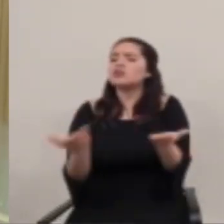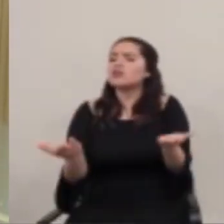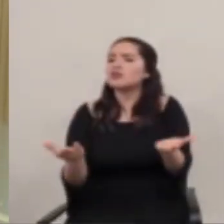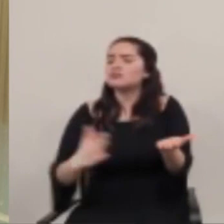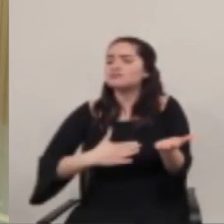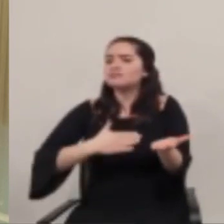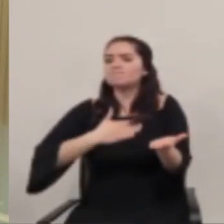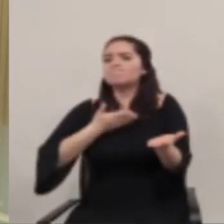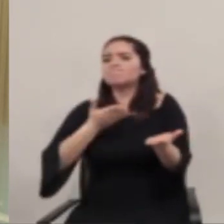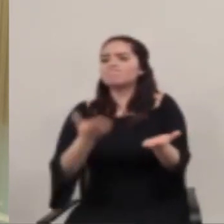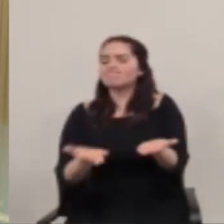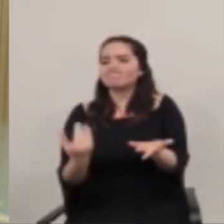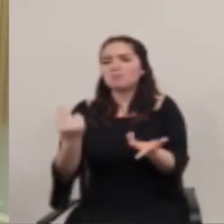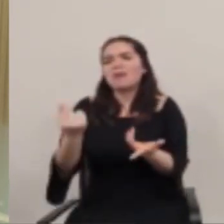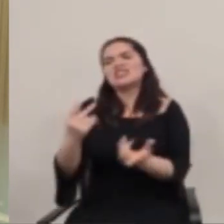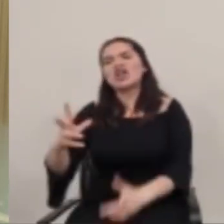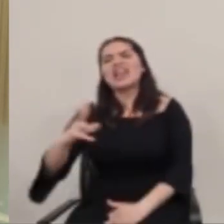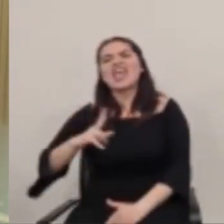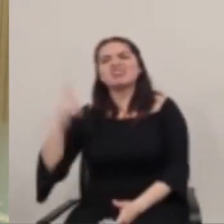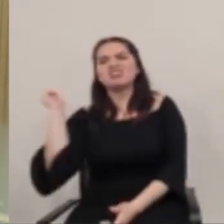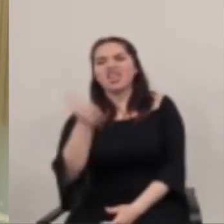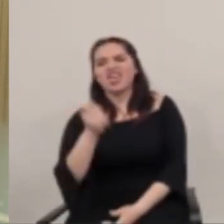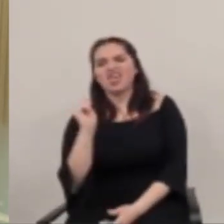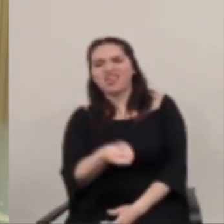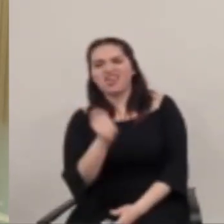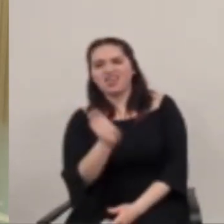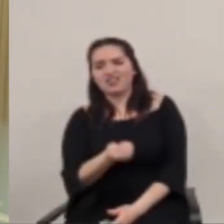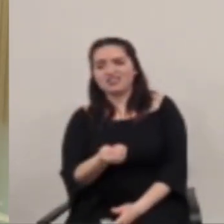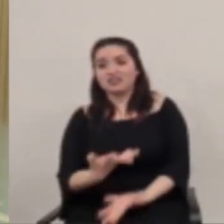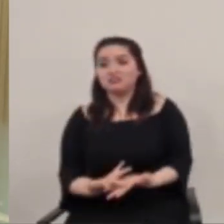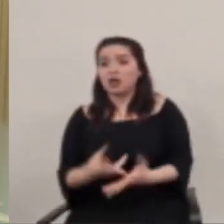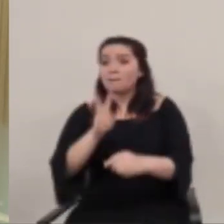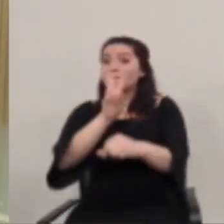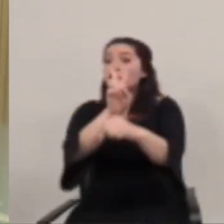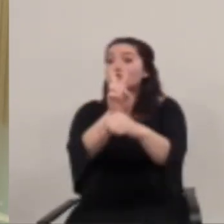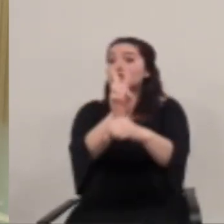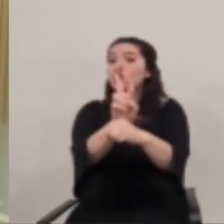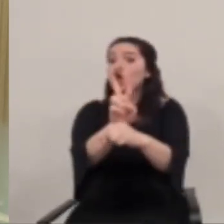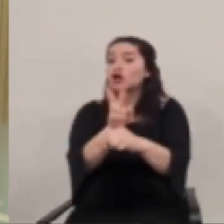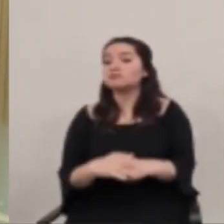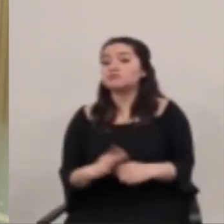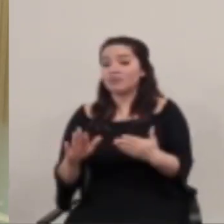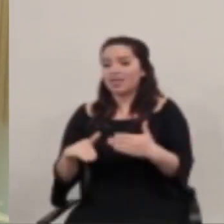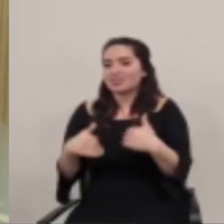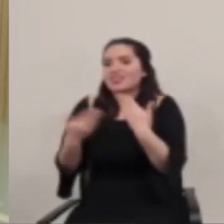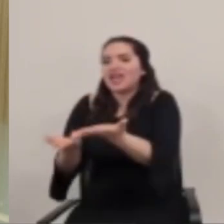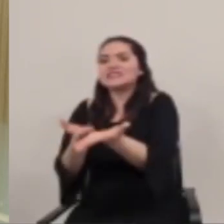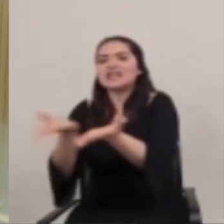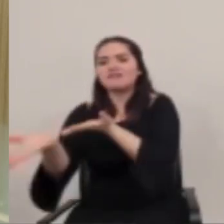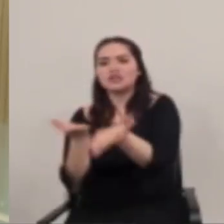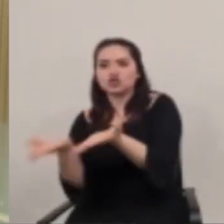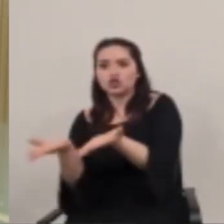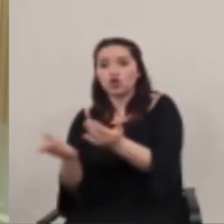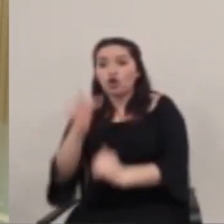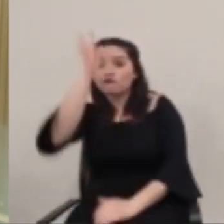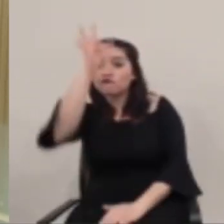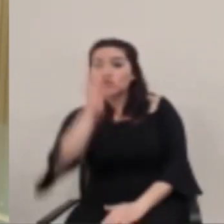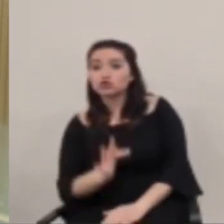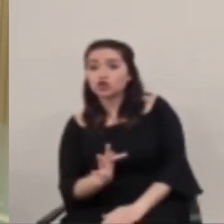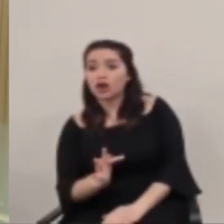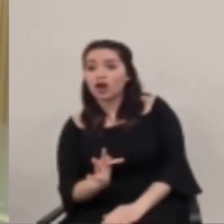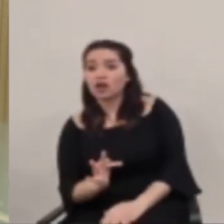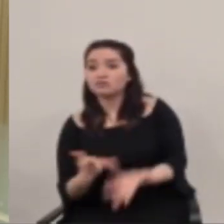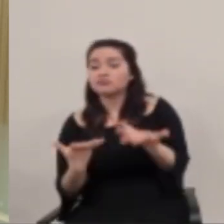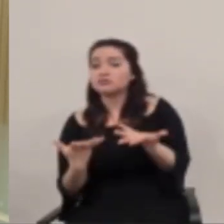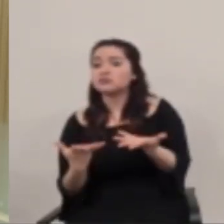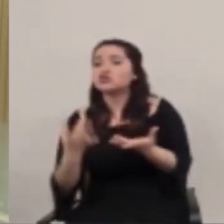son considerados casi clientes, los profesores prestadores de servicio y los funcionarios como